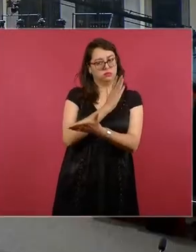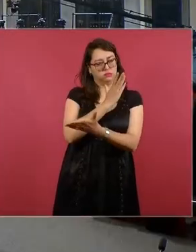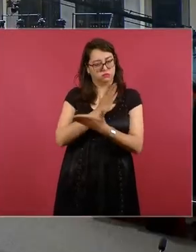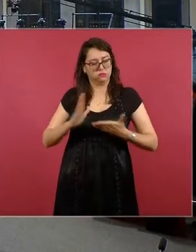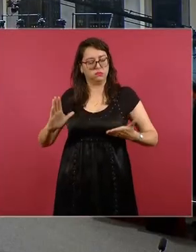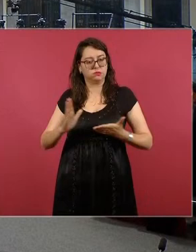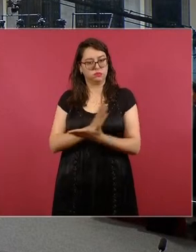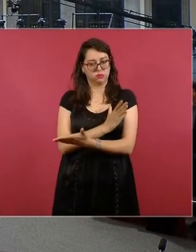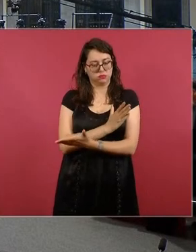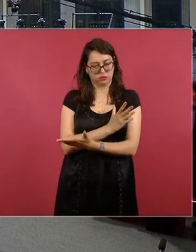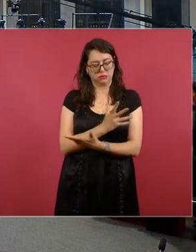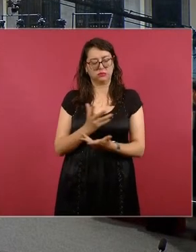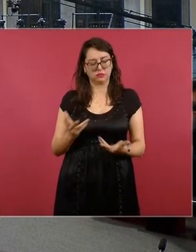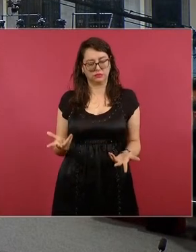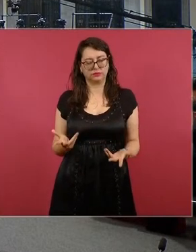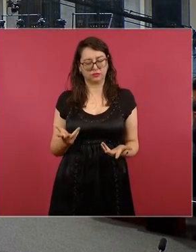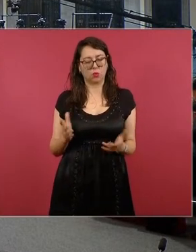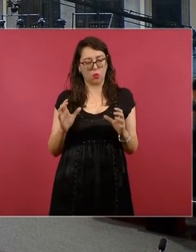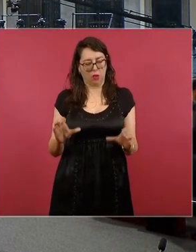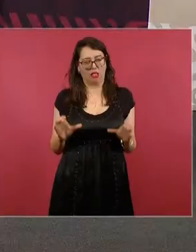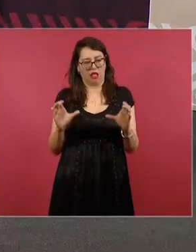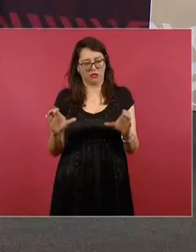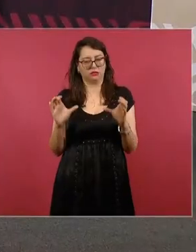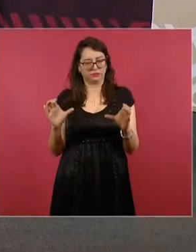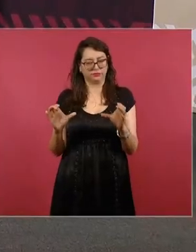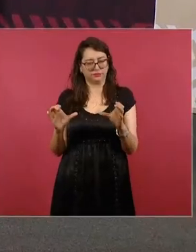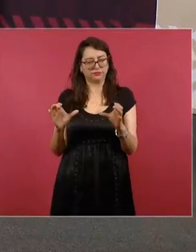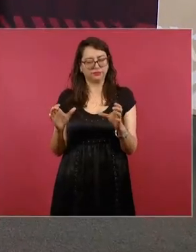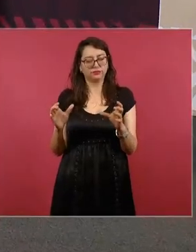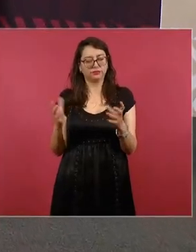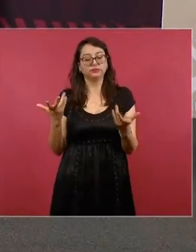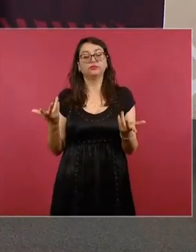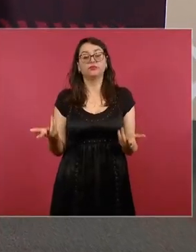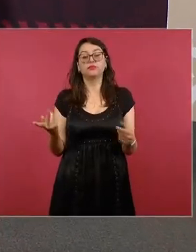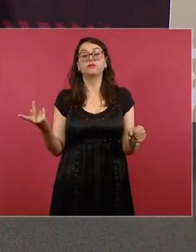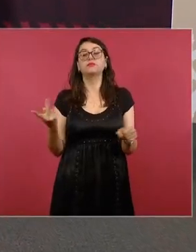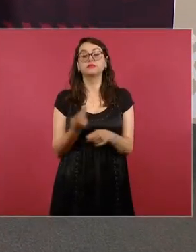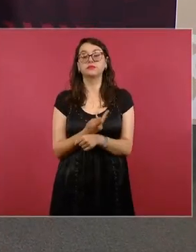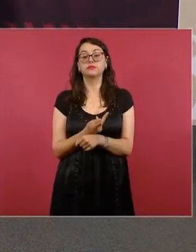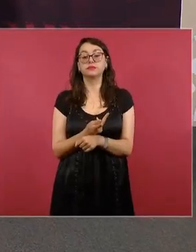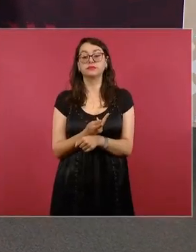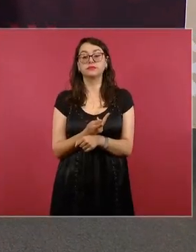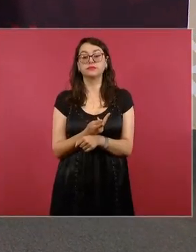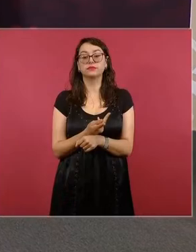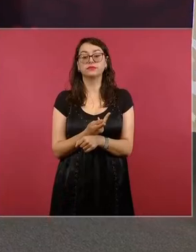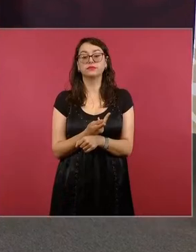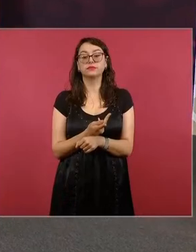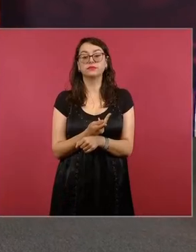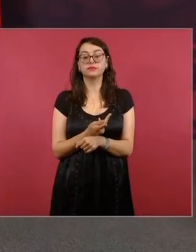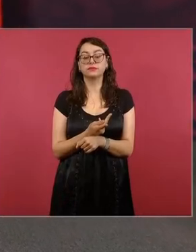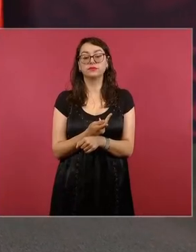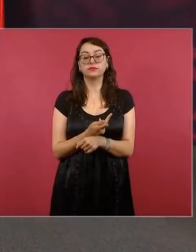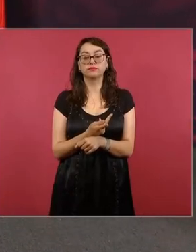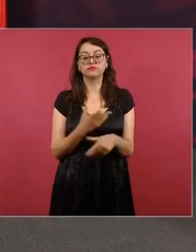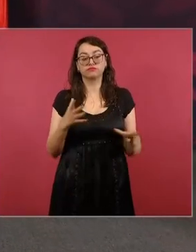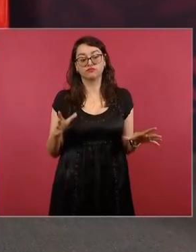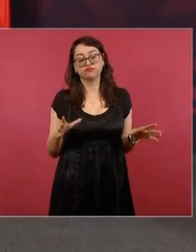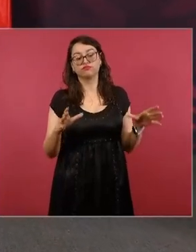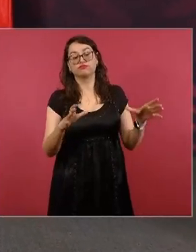como son muy predecibles los